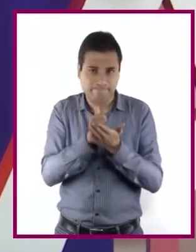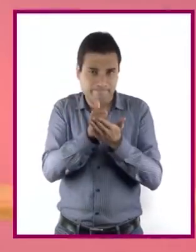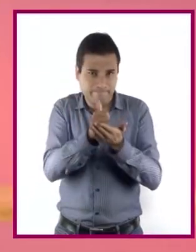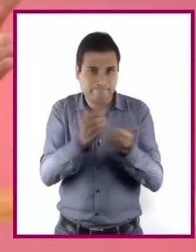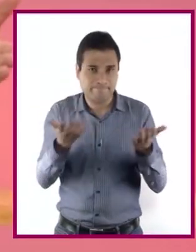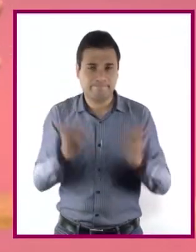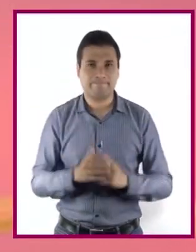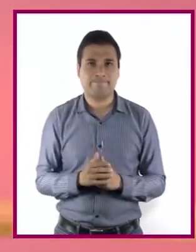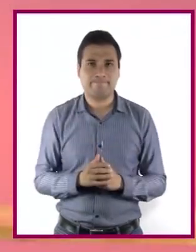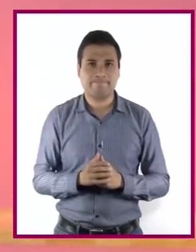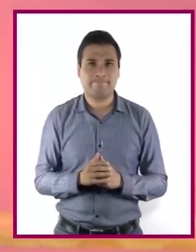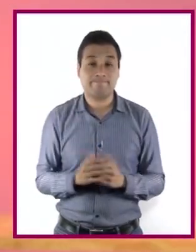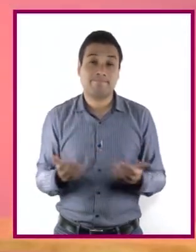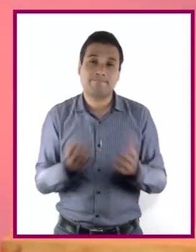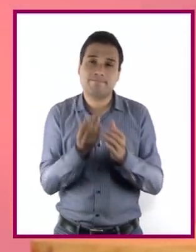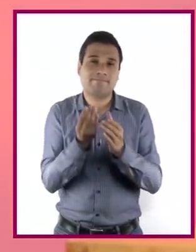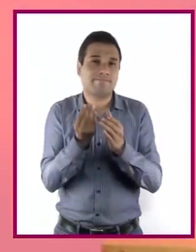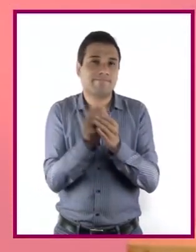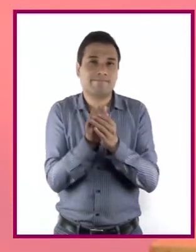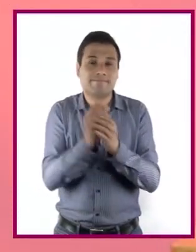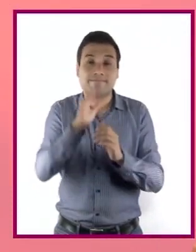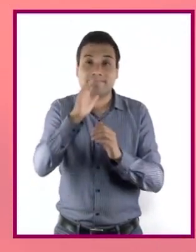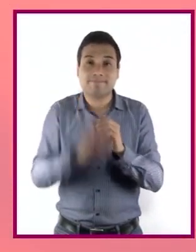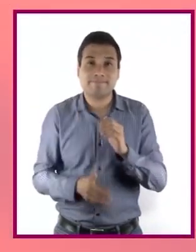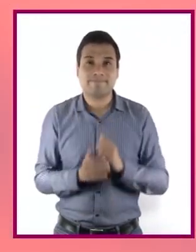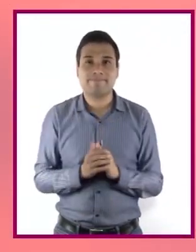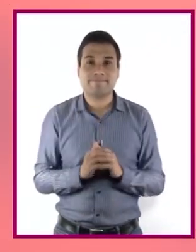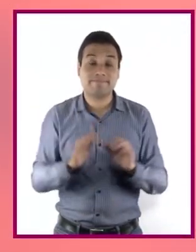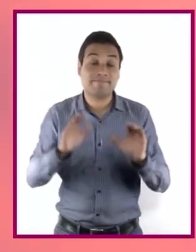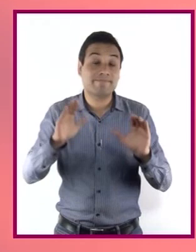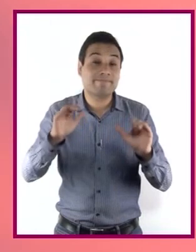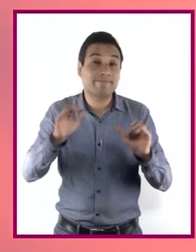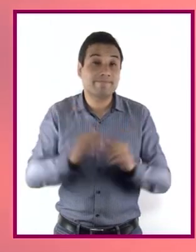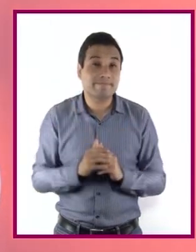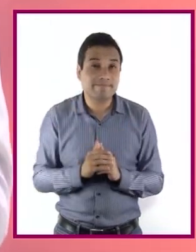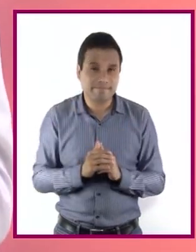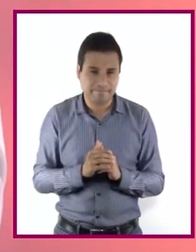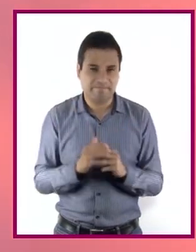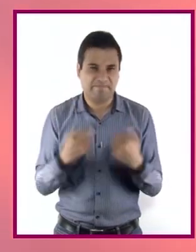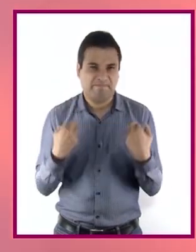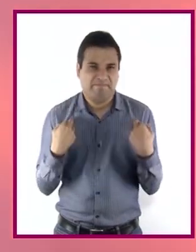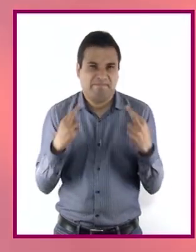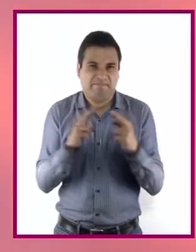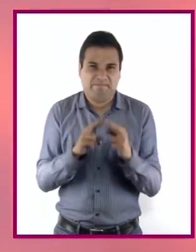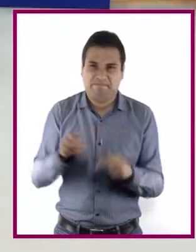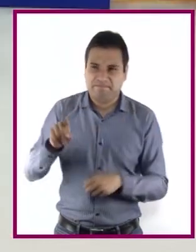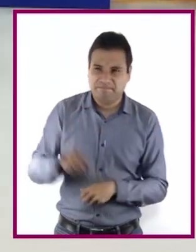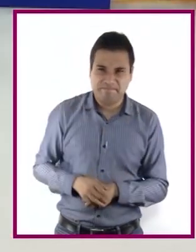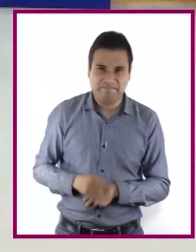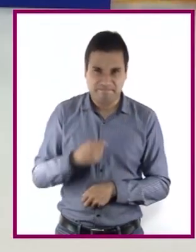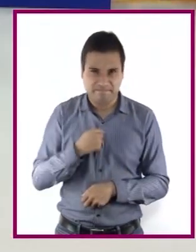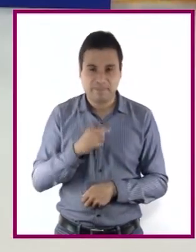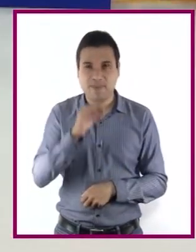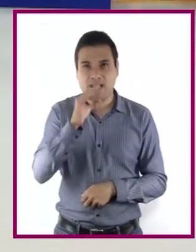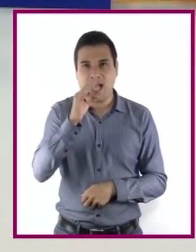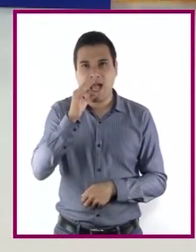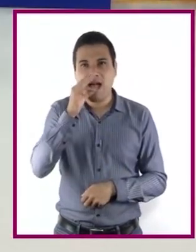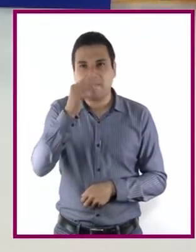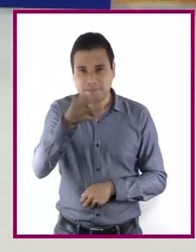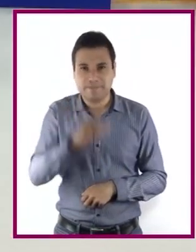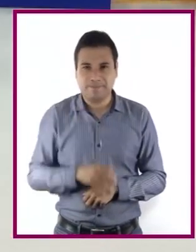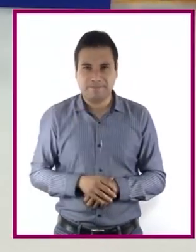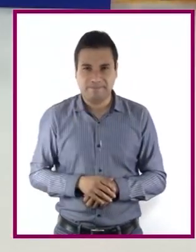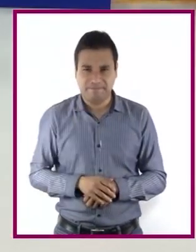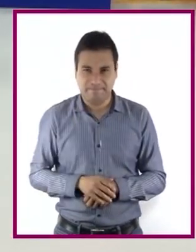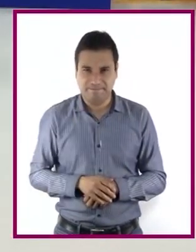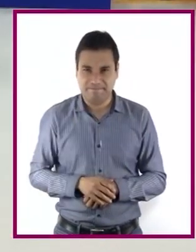contenidos. ¿Listo? Terminamos. Antes de despedirnos, la profesora Iraí y yo queremos agradecer a nombre de